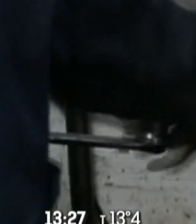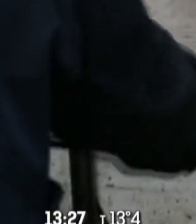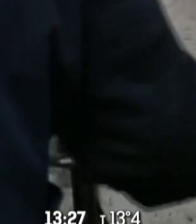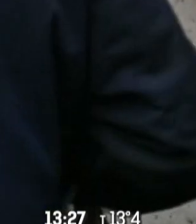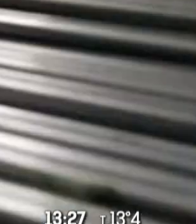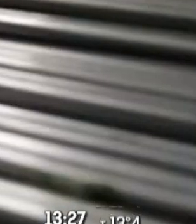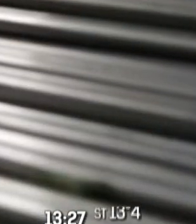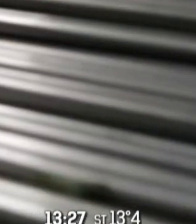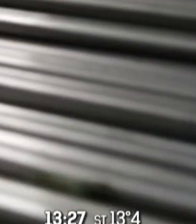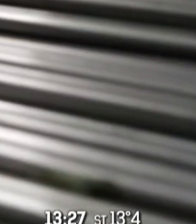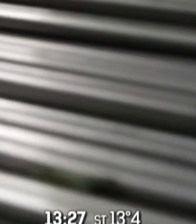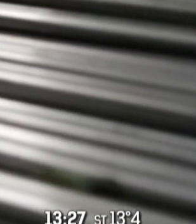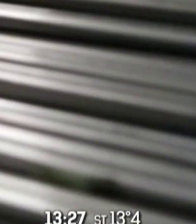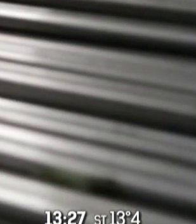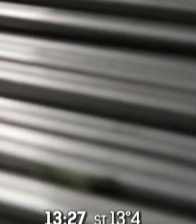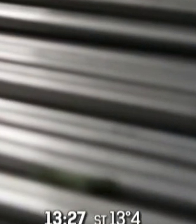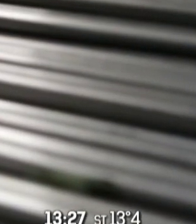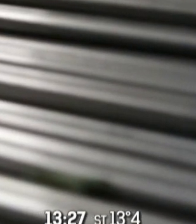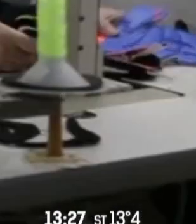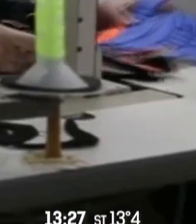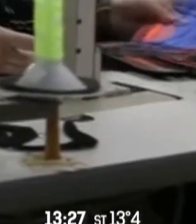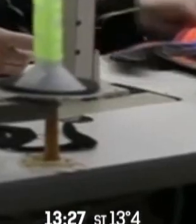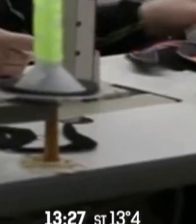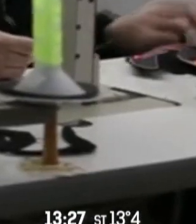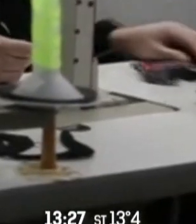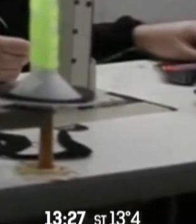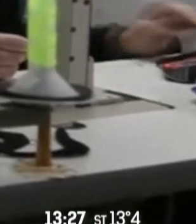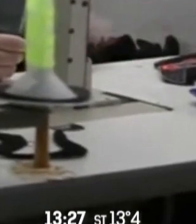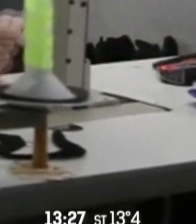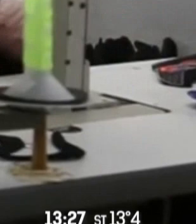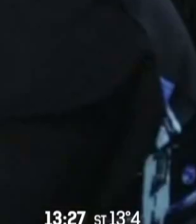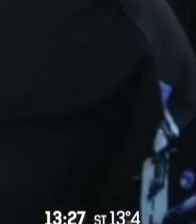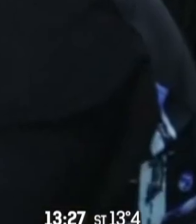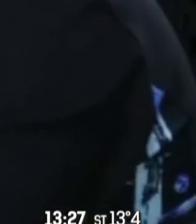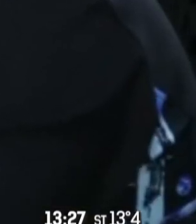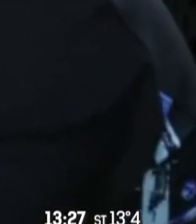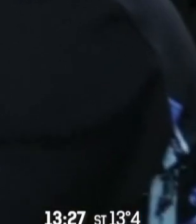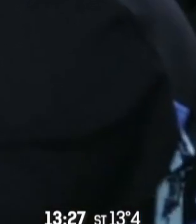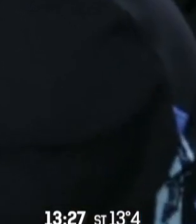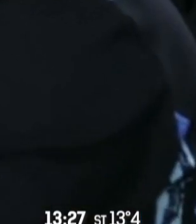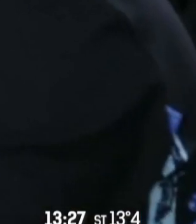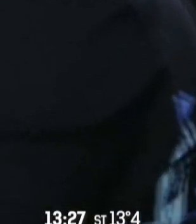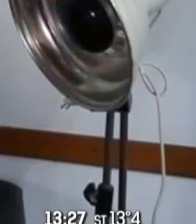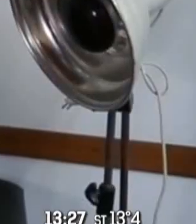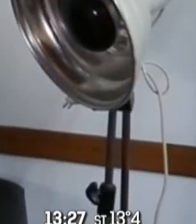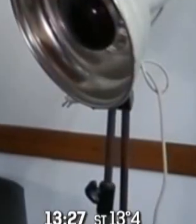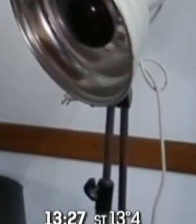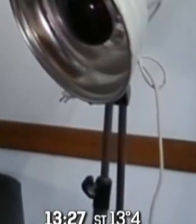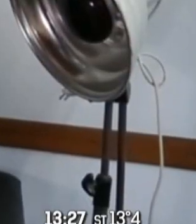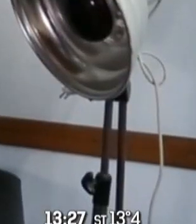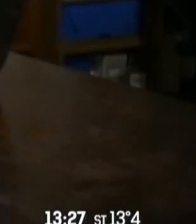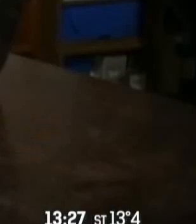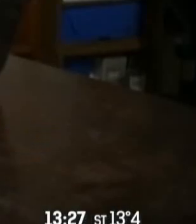pudieran pagar salarios mediante el programa ATP a 2.800.000 trabajadores y trabajadoras.